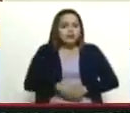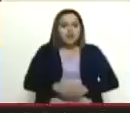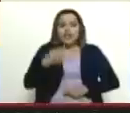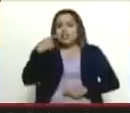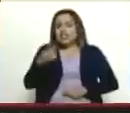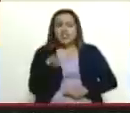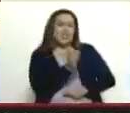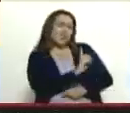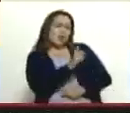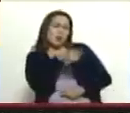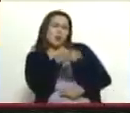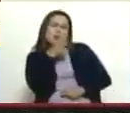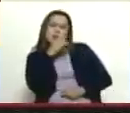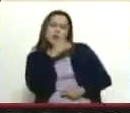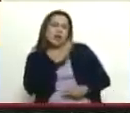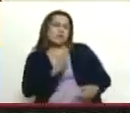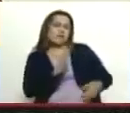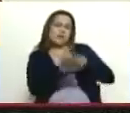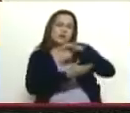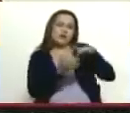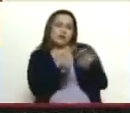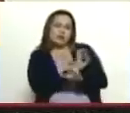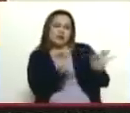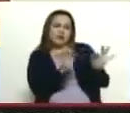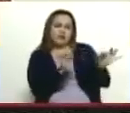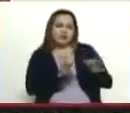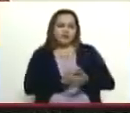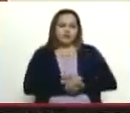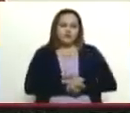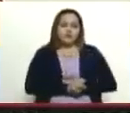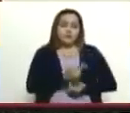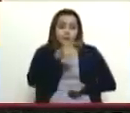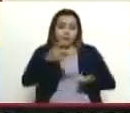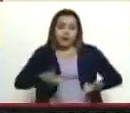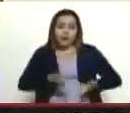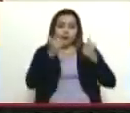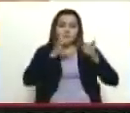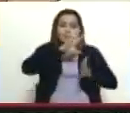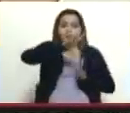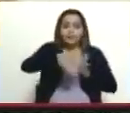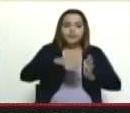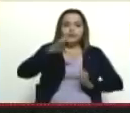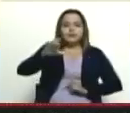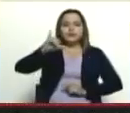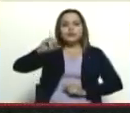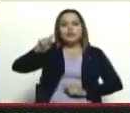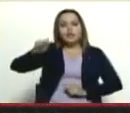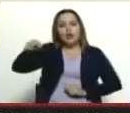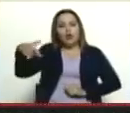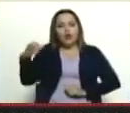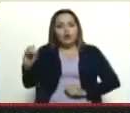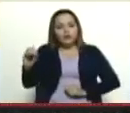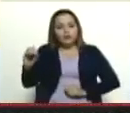que no hay problema. Autorizó que nos robaran 5.